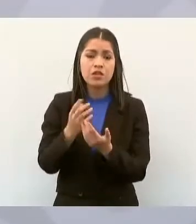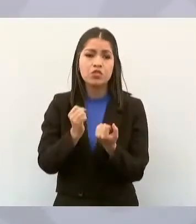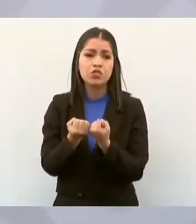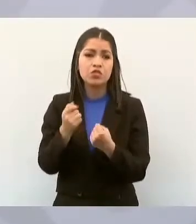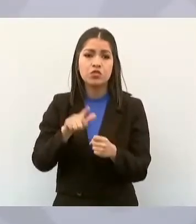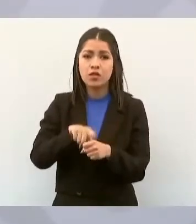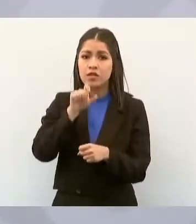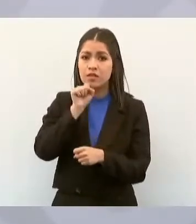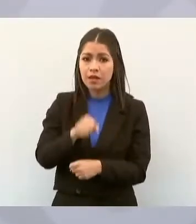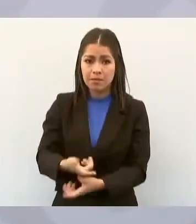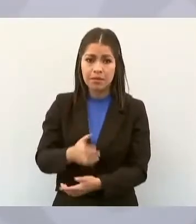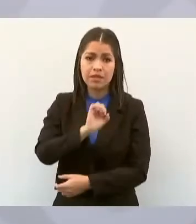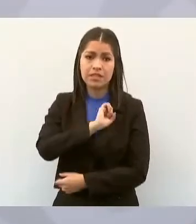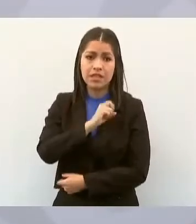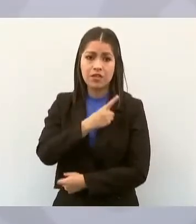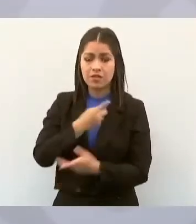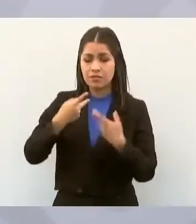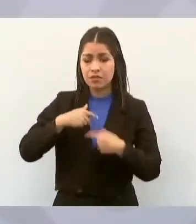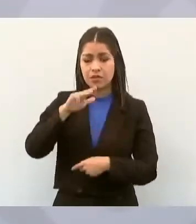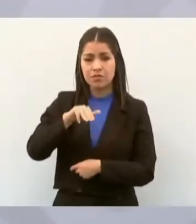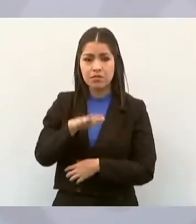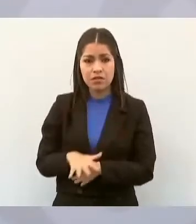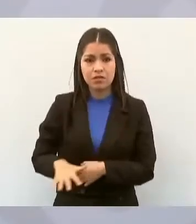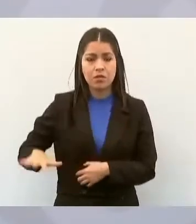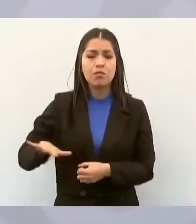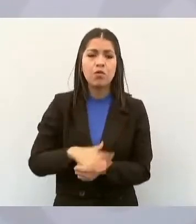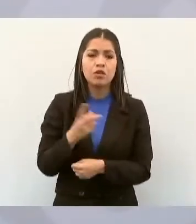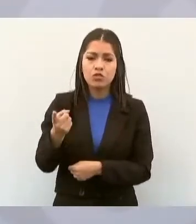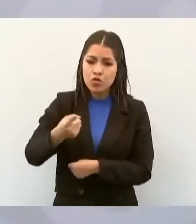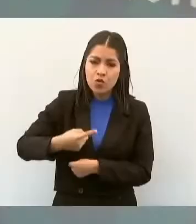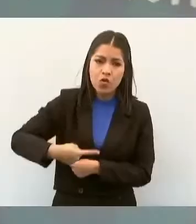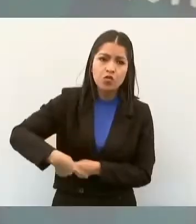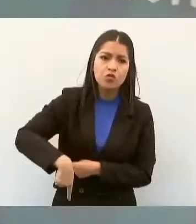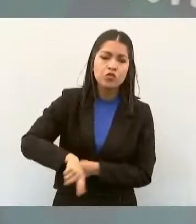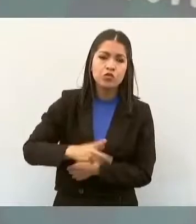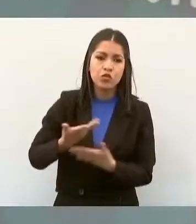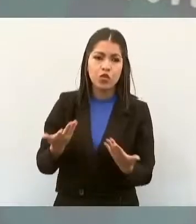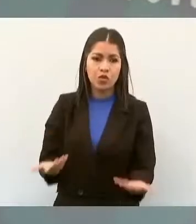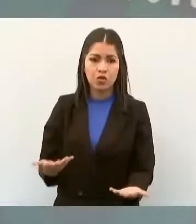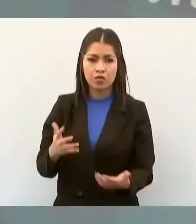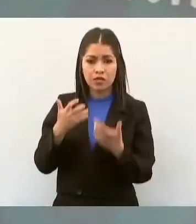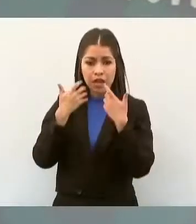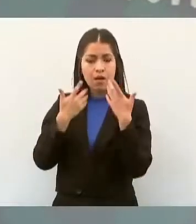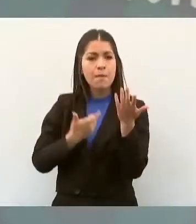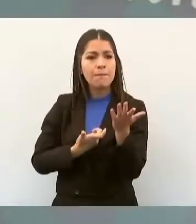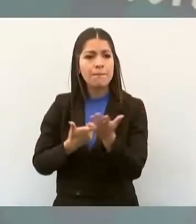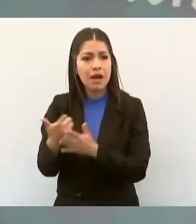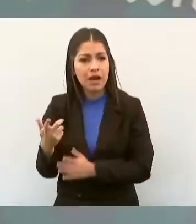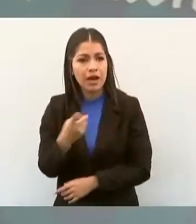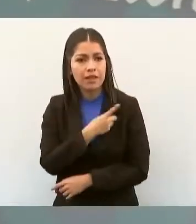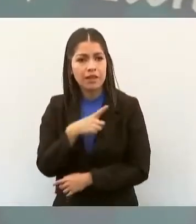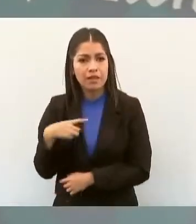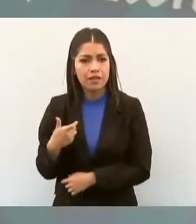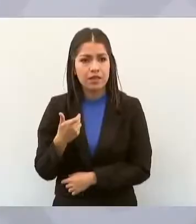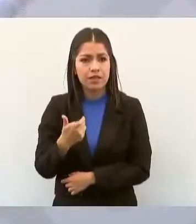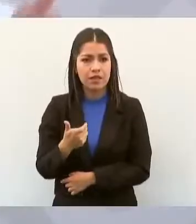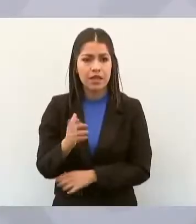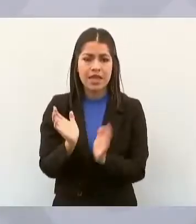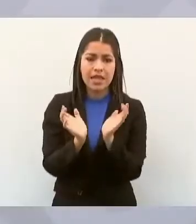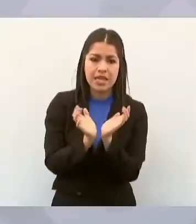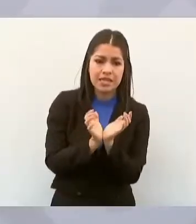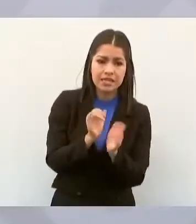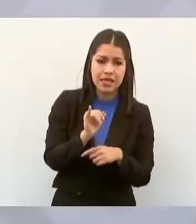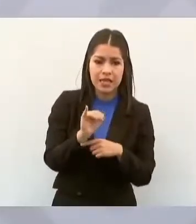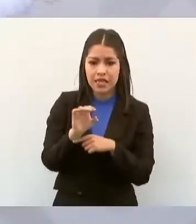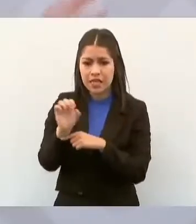salud de las michoacanas y los michoacanos. Por eso estamos pagando, en primer lugar, este tipo de deudas, con el ISSSTE, con el